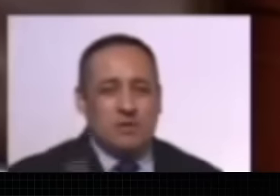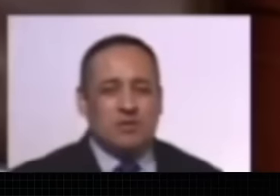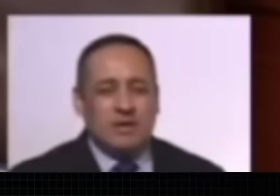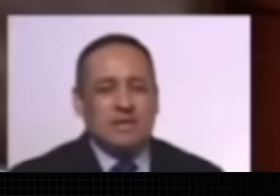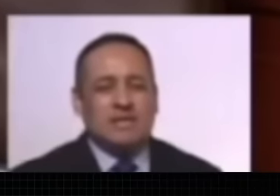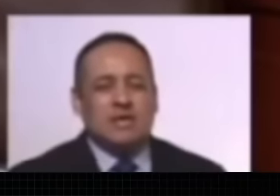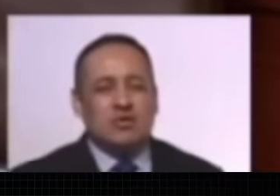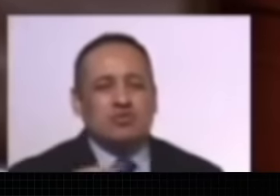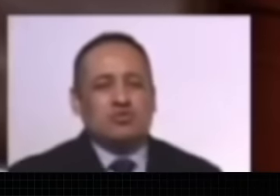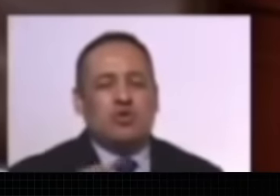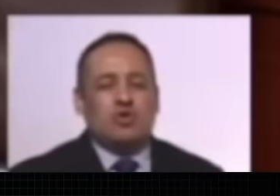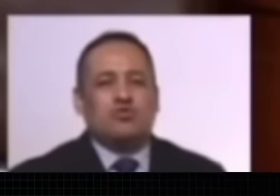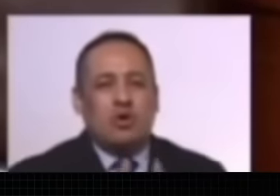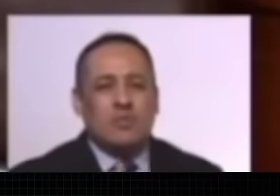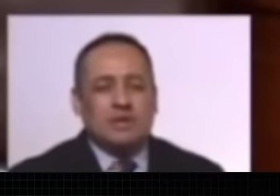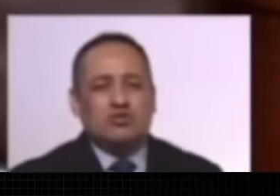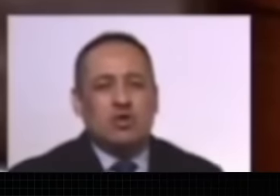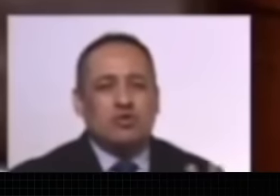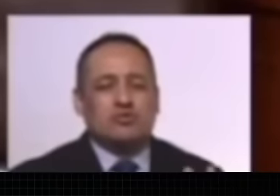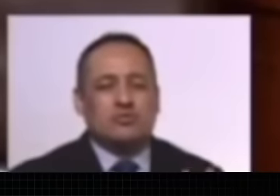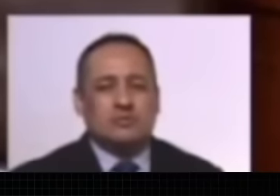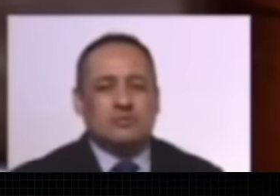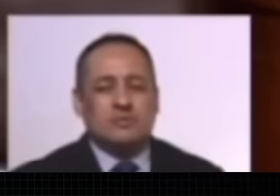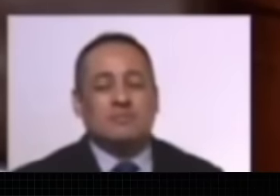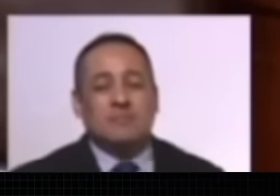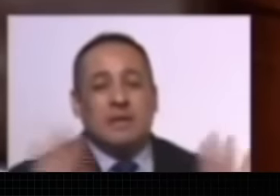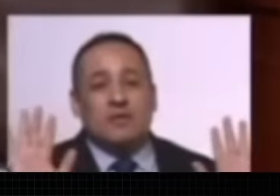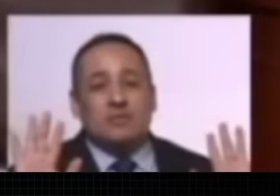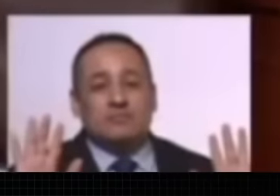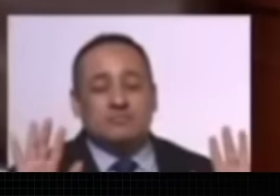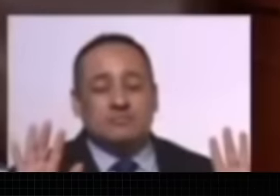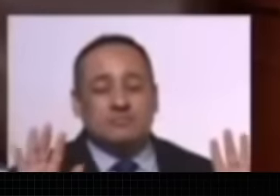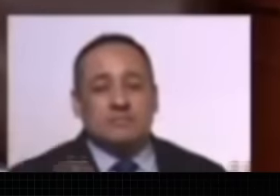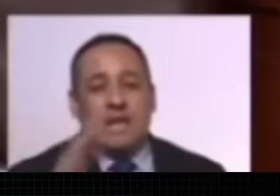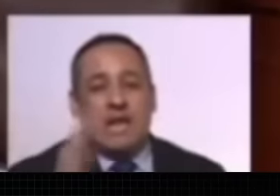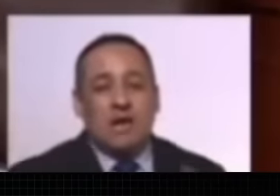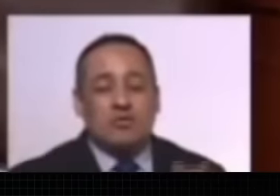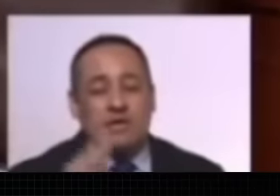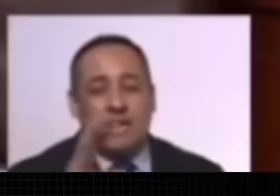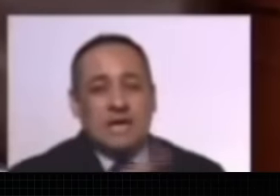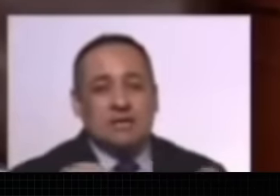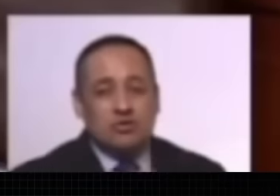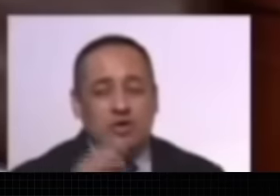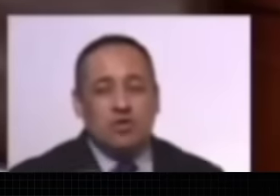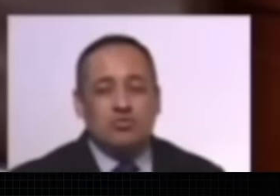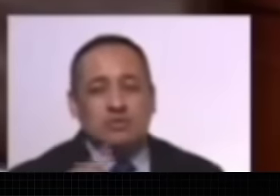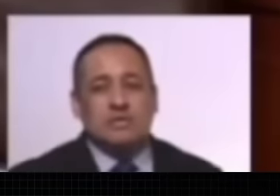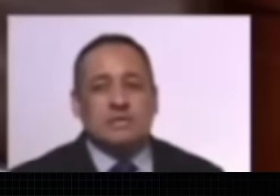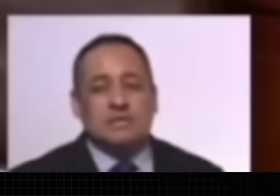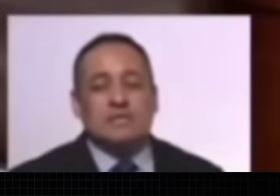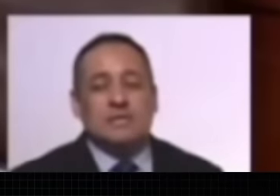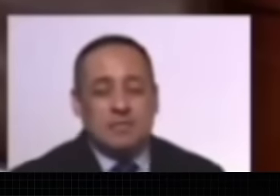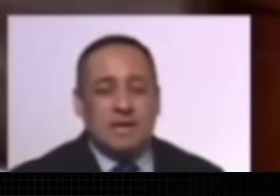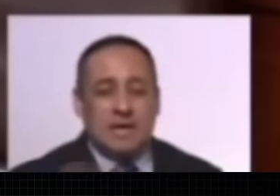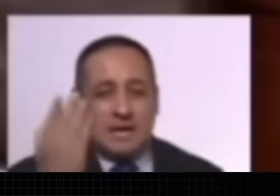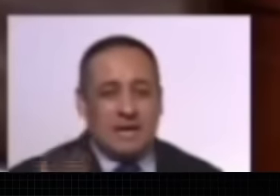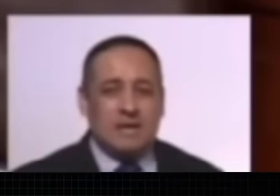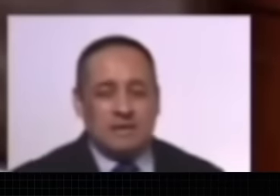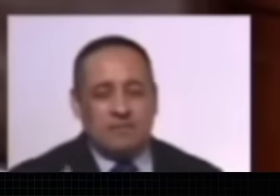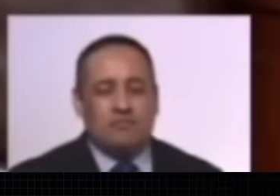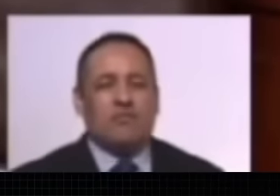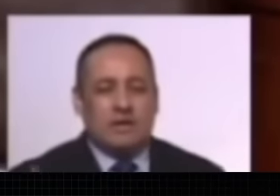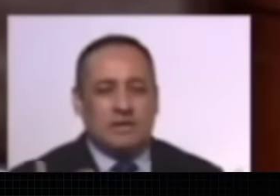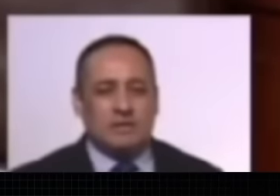tenido dos Nobeles. Pero la historia hizo justicia y ella fue a